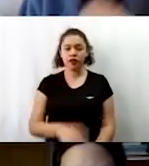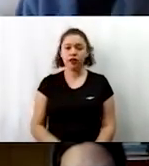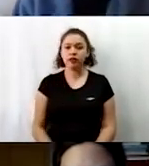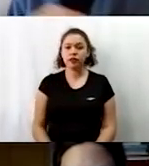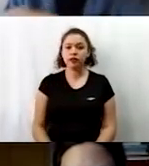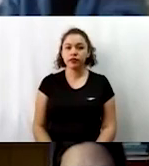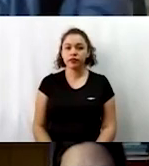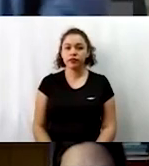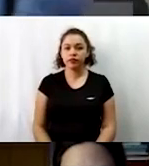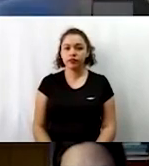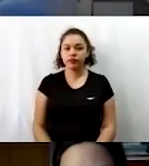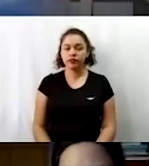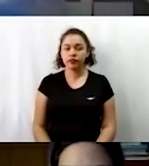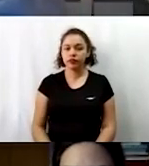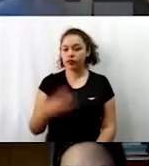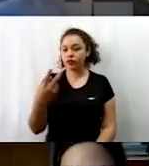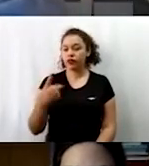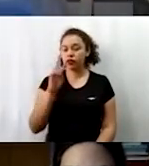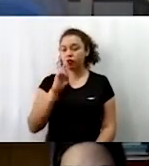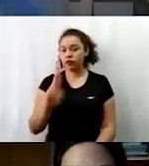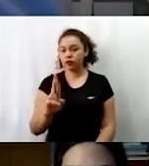Todas respuestas.